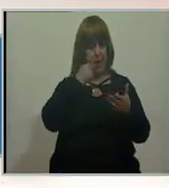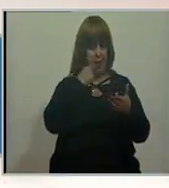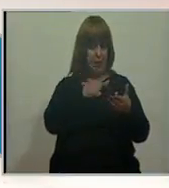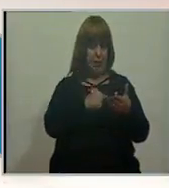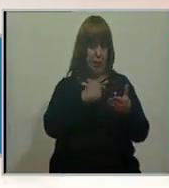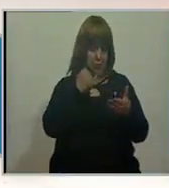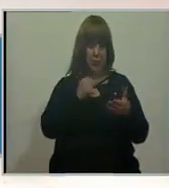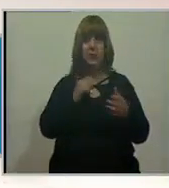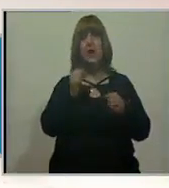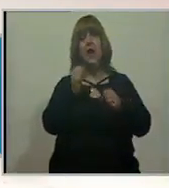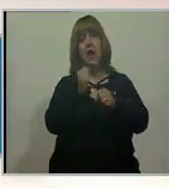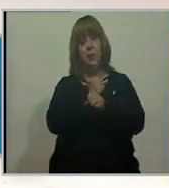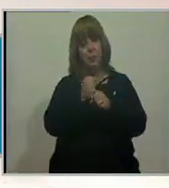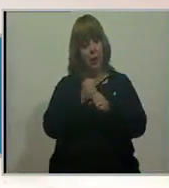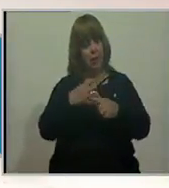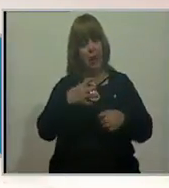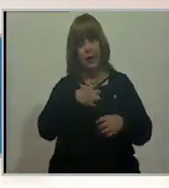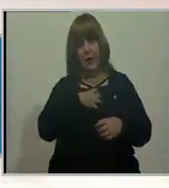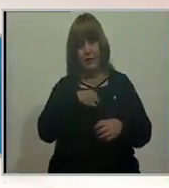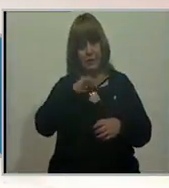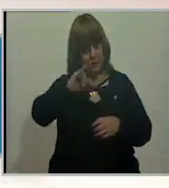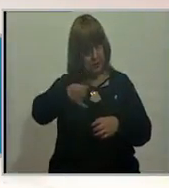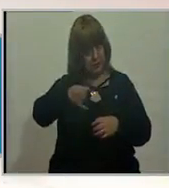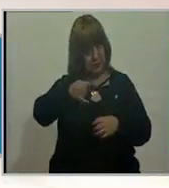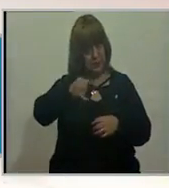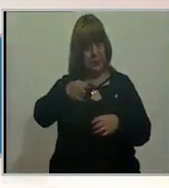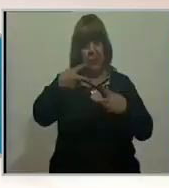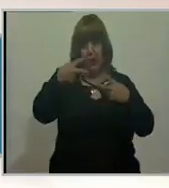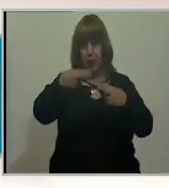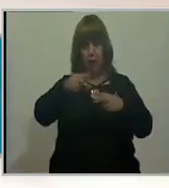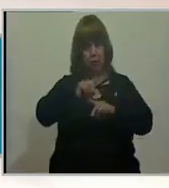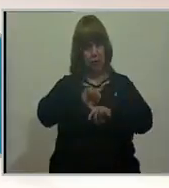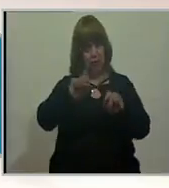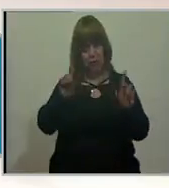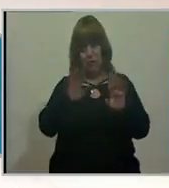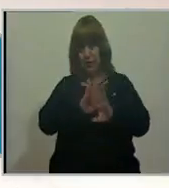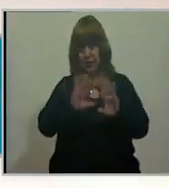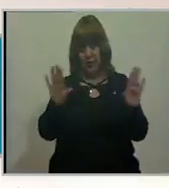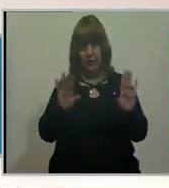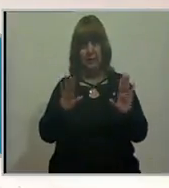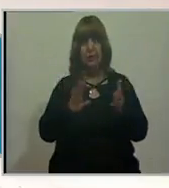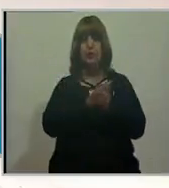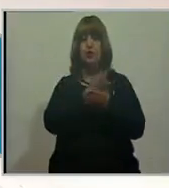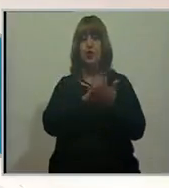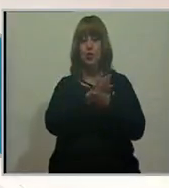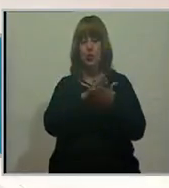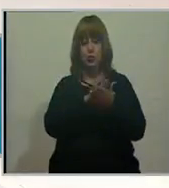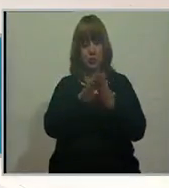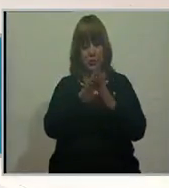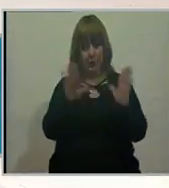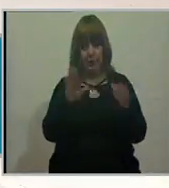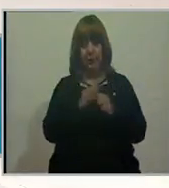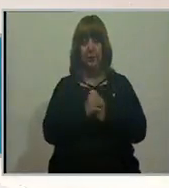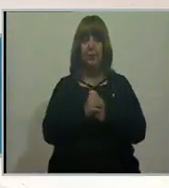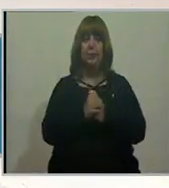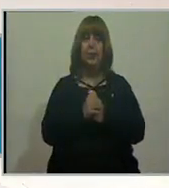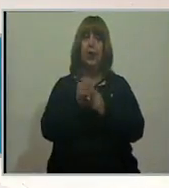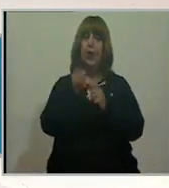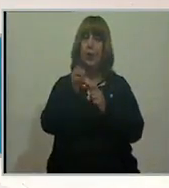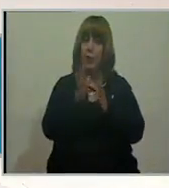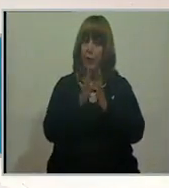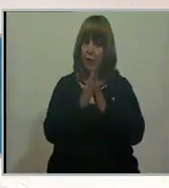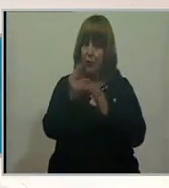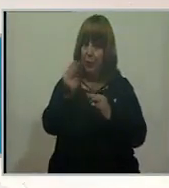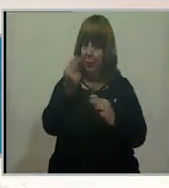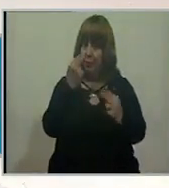Uh-huh. Era solo por ayer, desde las 9 de la mañana hasta las 9 de la noche, así que hay clases con normalidad. Bien, no va a ser cosa que alguno de ustedes, chicos, que nos esté